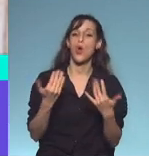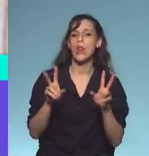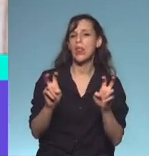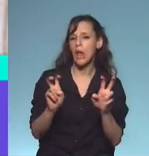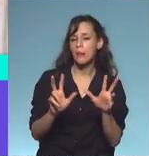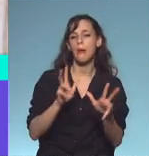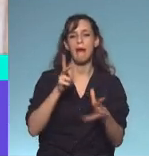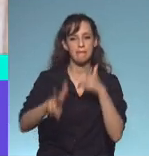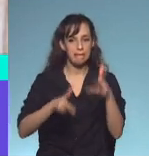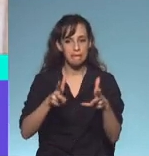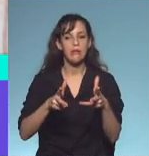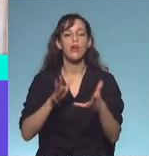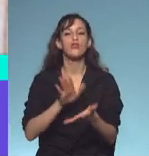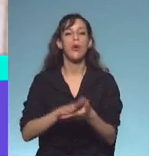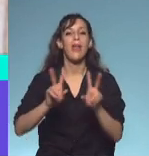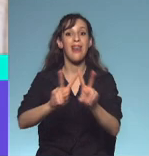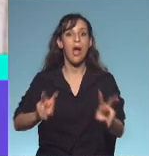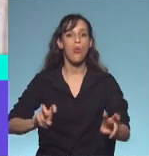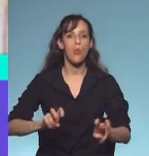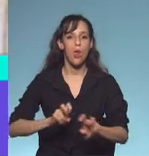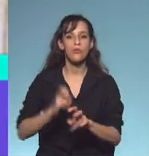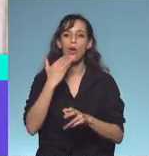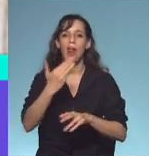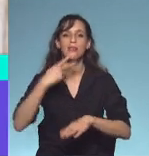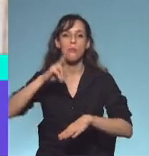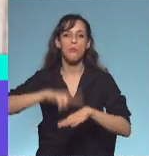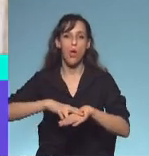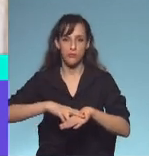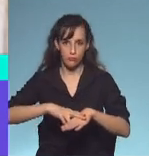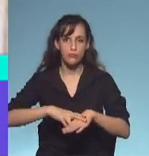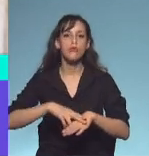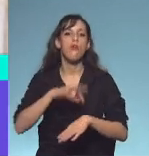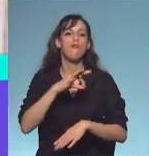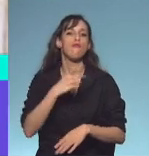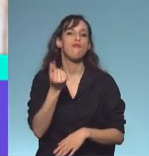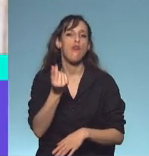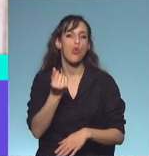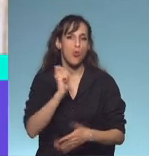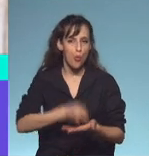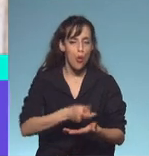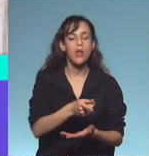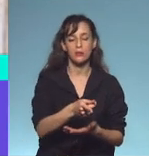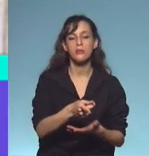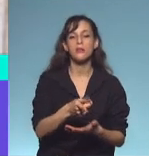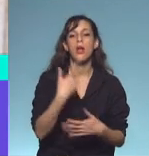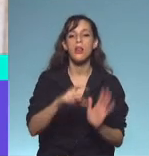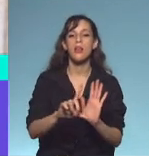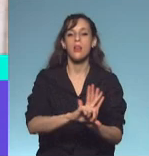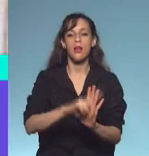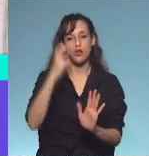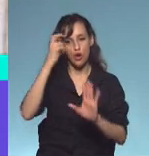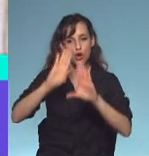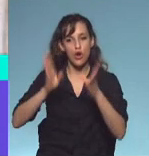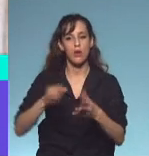tema, ¿no? La recaudación por el aporte extraordinario de las grandes fortunas, una ley que salió del Congreso Nacional en el contexto